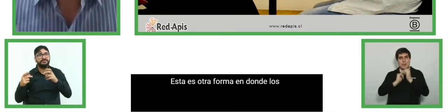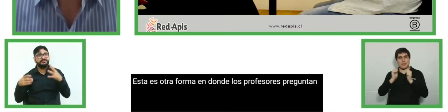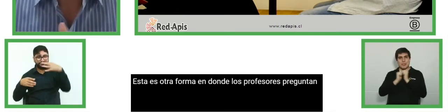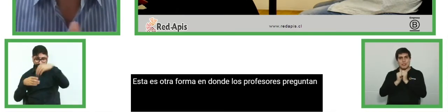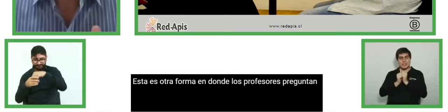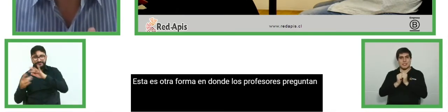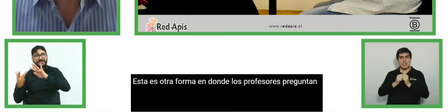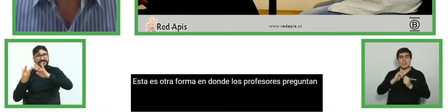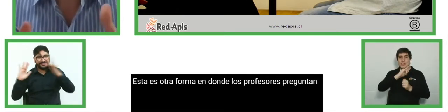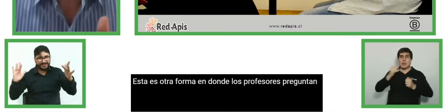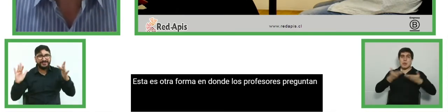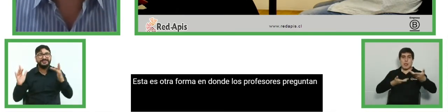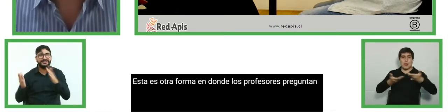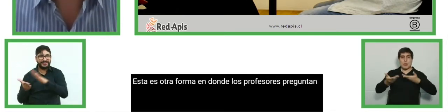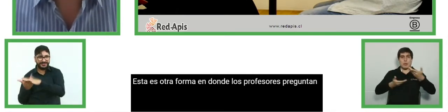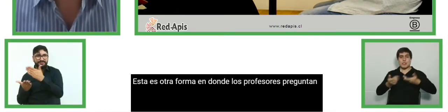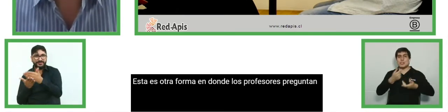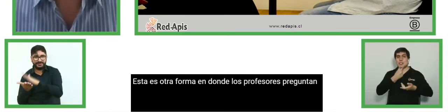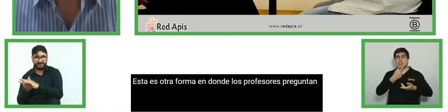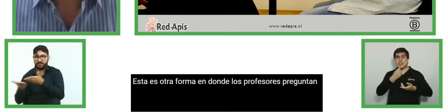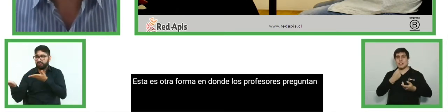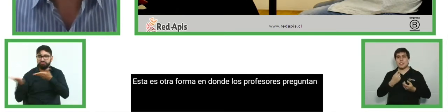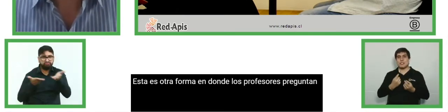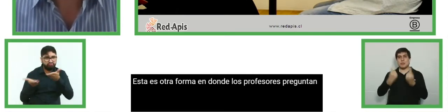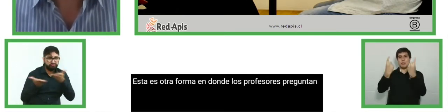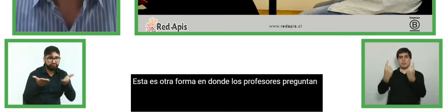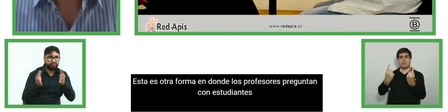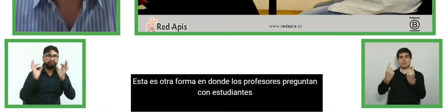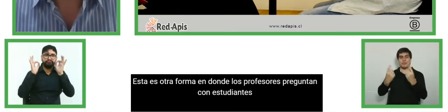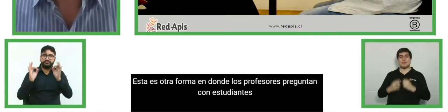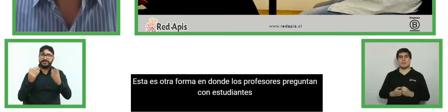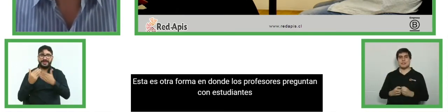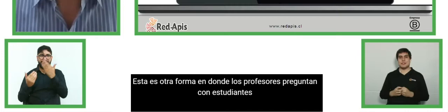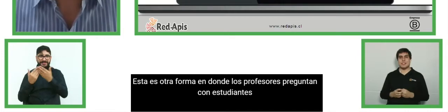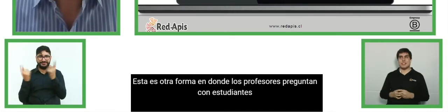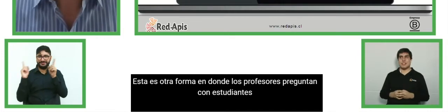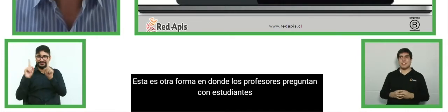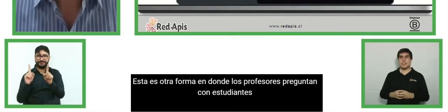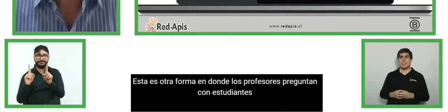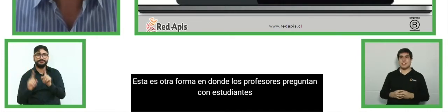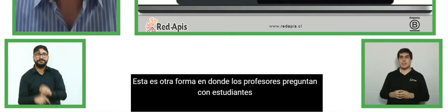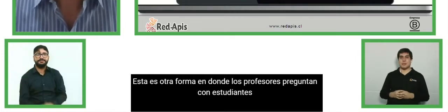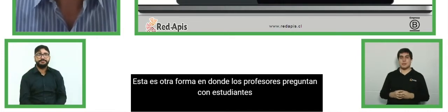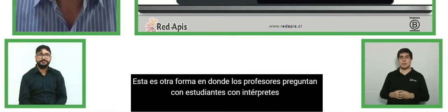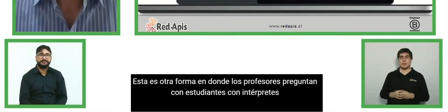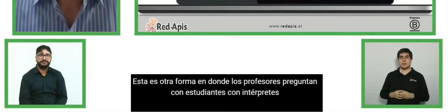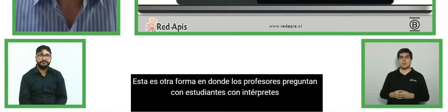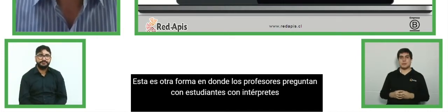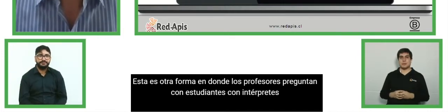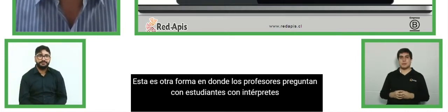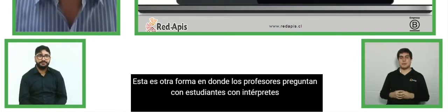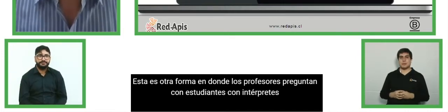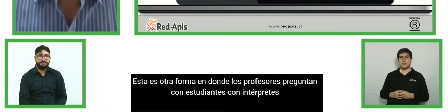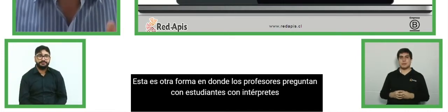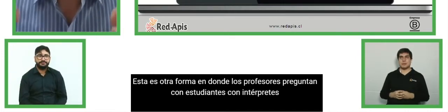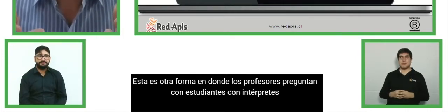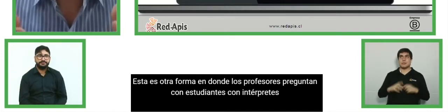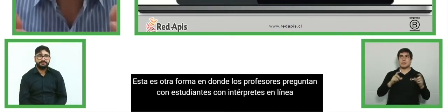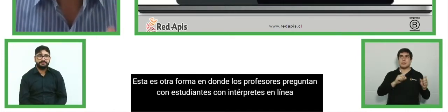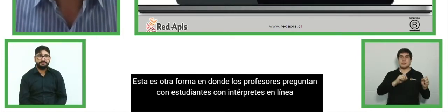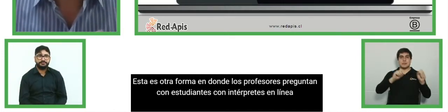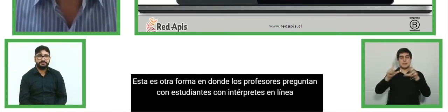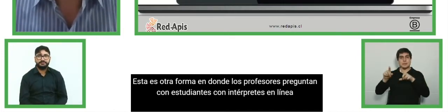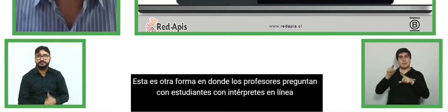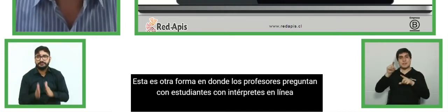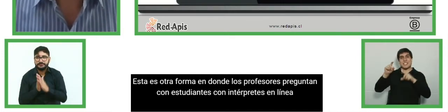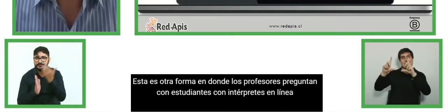una conversación de uno a uno con un intérprete en tiempo real. Avancemos al siguiente. Y esto, bueno, es la plataforma